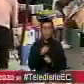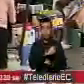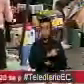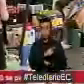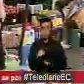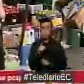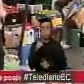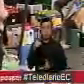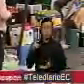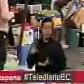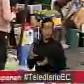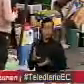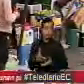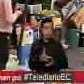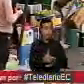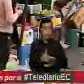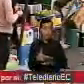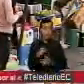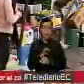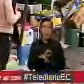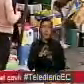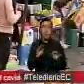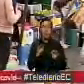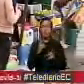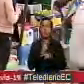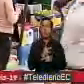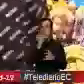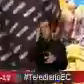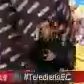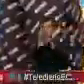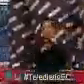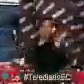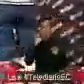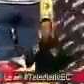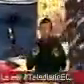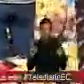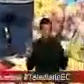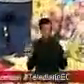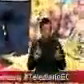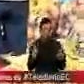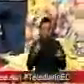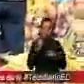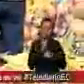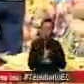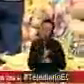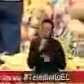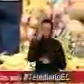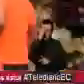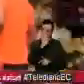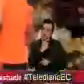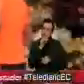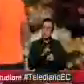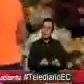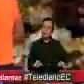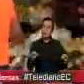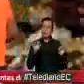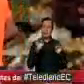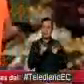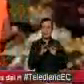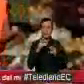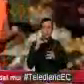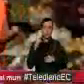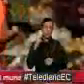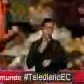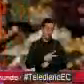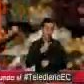que se efectúen fumigaciones continuas para evitar el contagio de enfermedades y precautelar la salud de los usuarios. Cada pasando